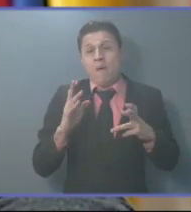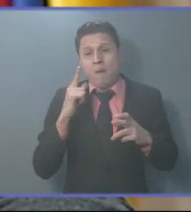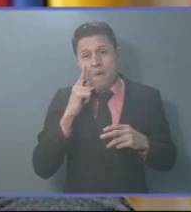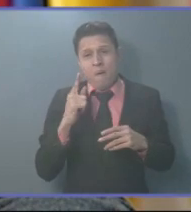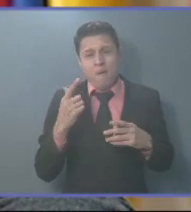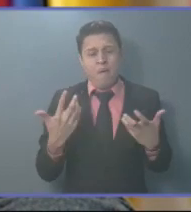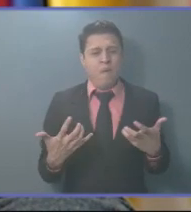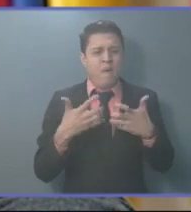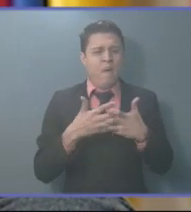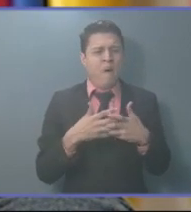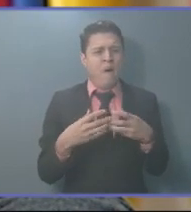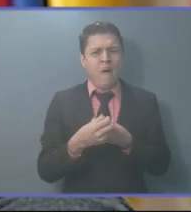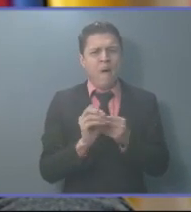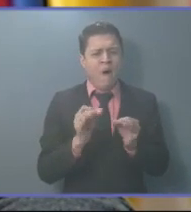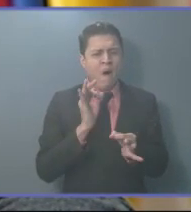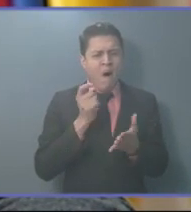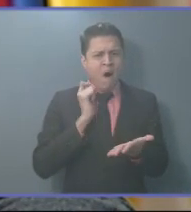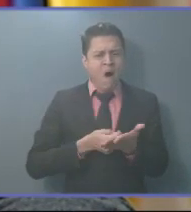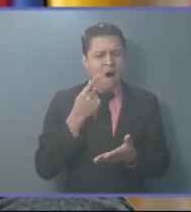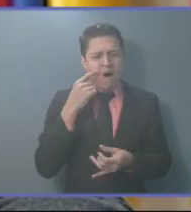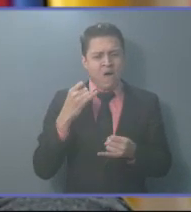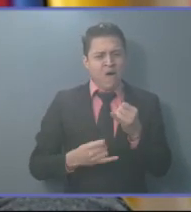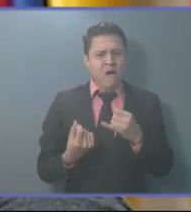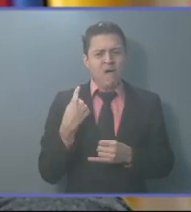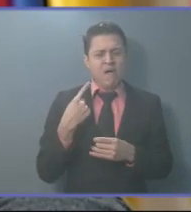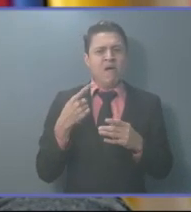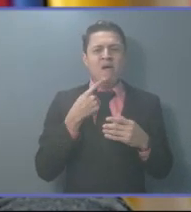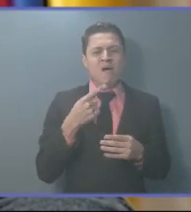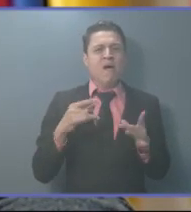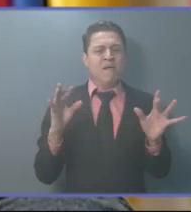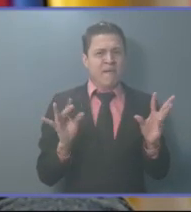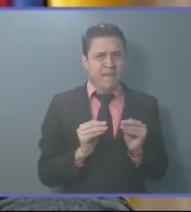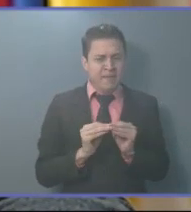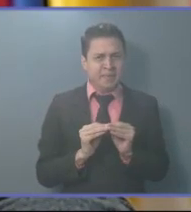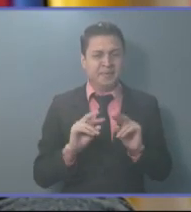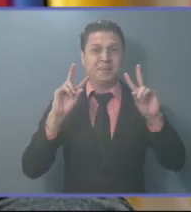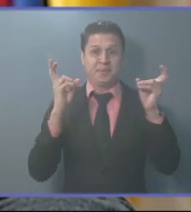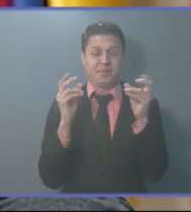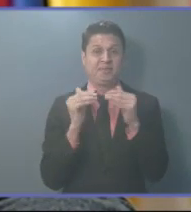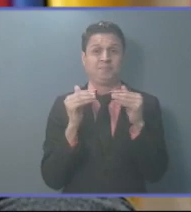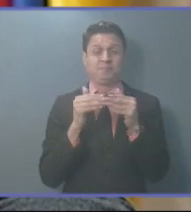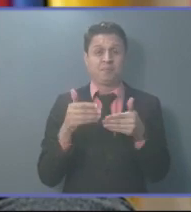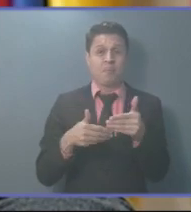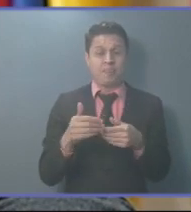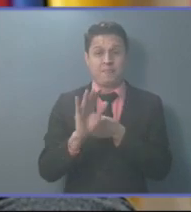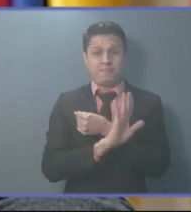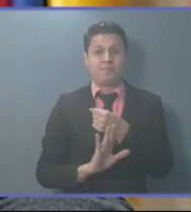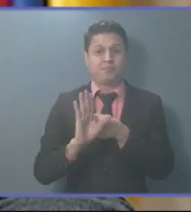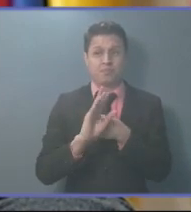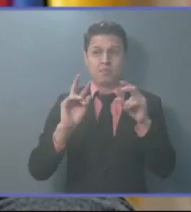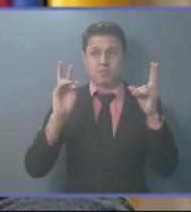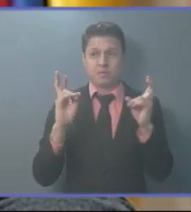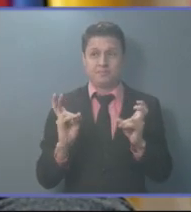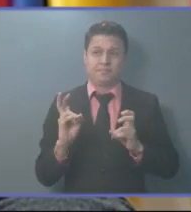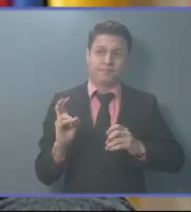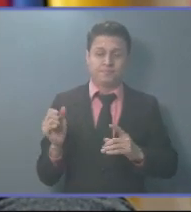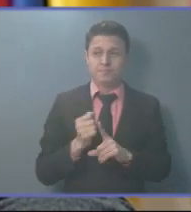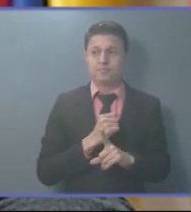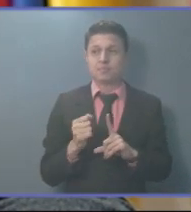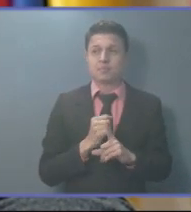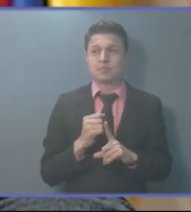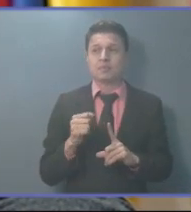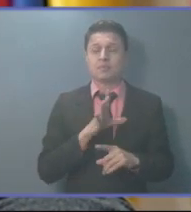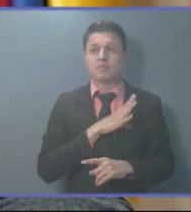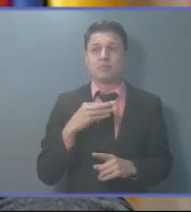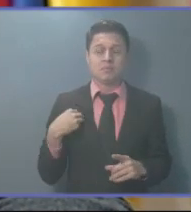consecuentemente la audiencia derivada de este último así como lo relativo a las de protección en materia de violencia de violencia